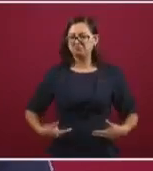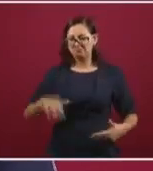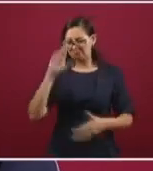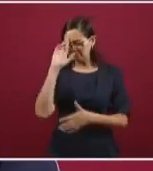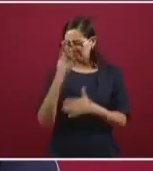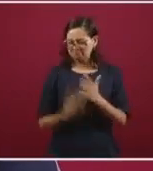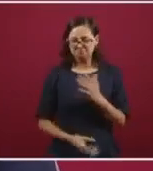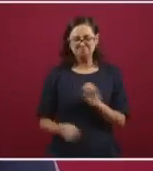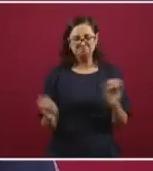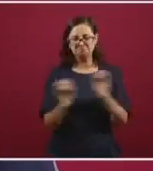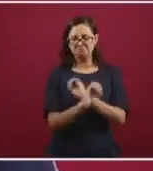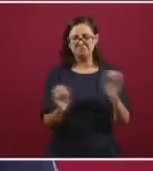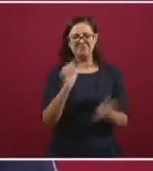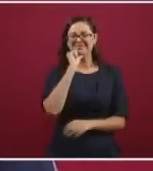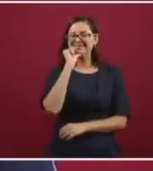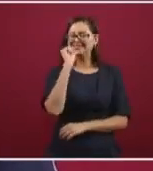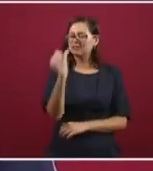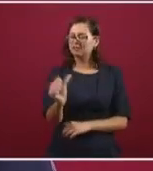sucederá,